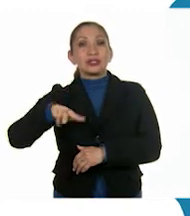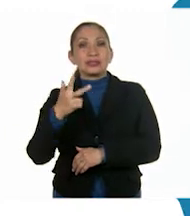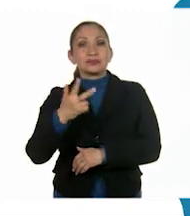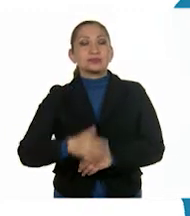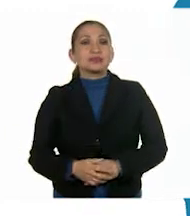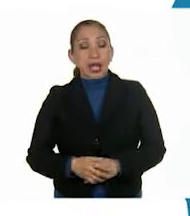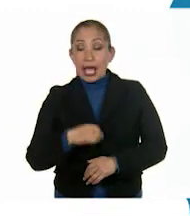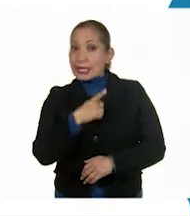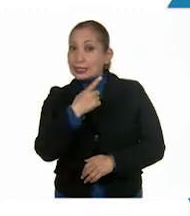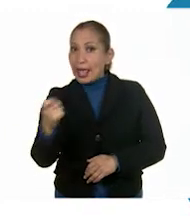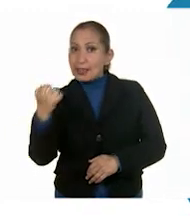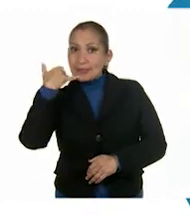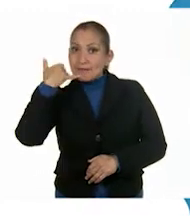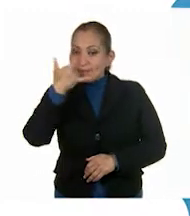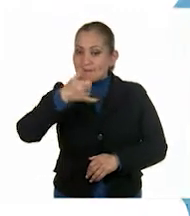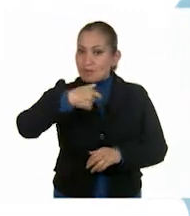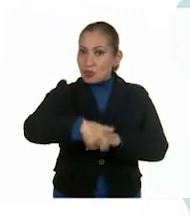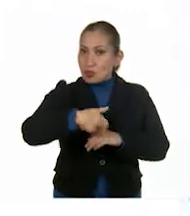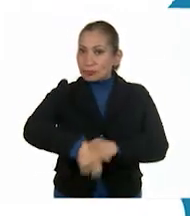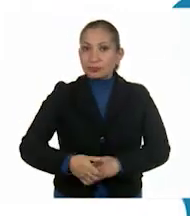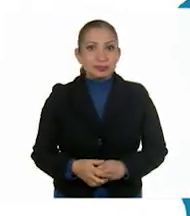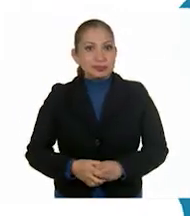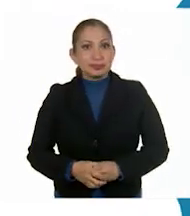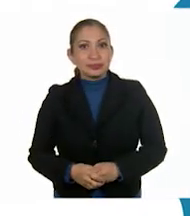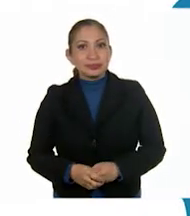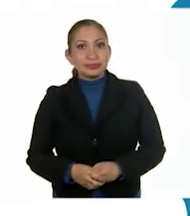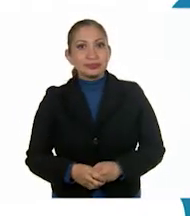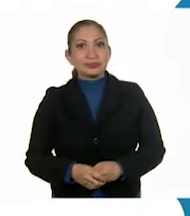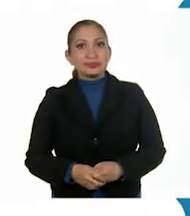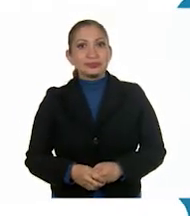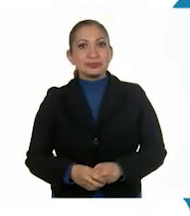5541-720413 con 100 líneas.